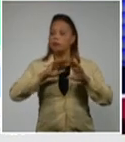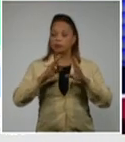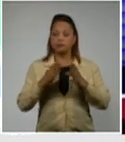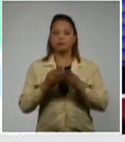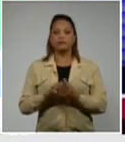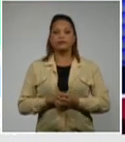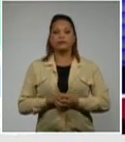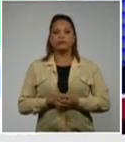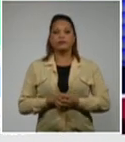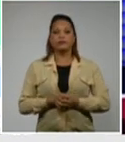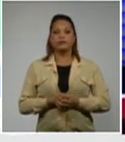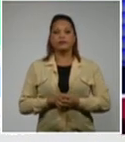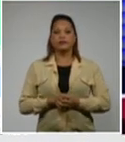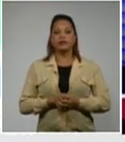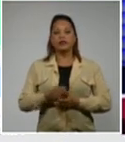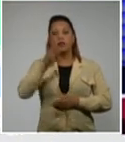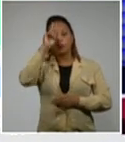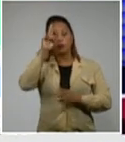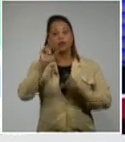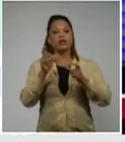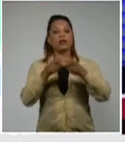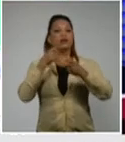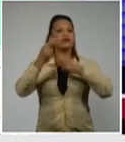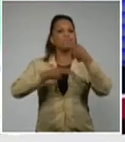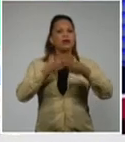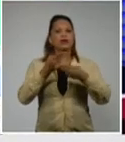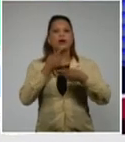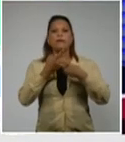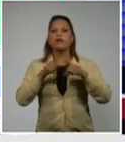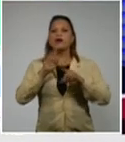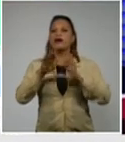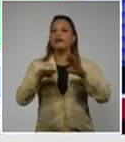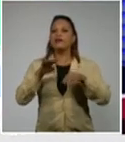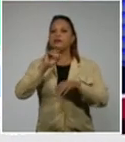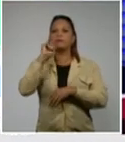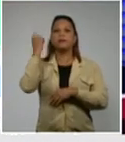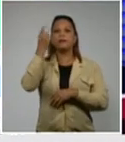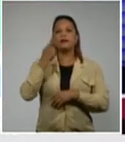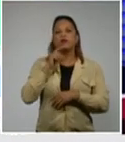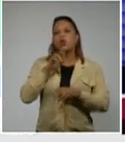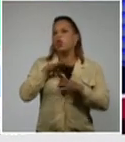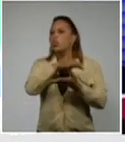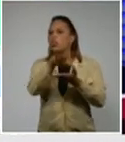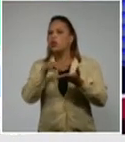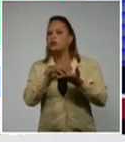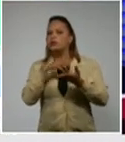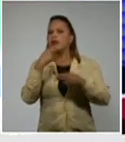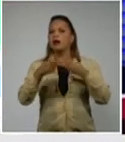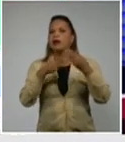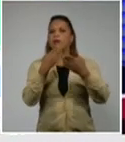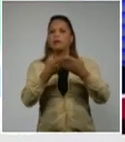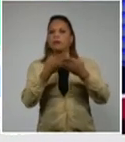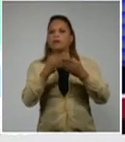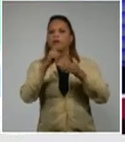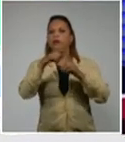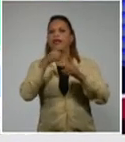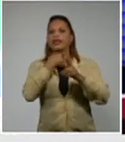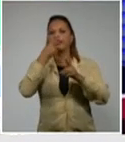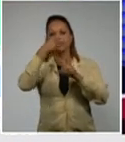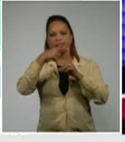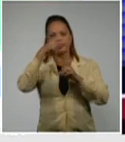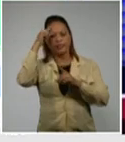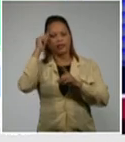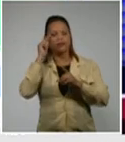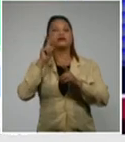los policlínicos de nuestro país, porque a veces ya van preguntando, ¿dónde me puedo hacer el test de antígeno? En los policlínicos de nuestro